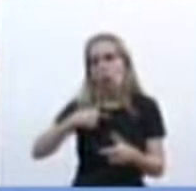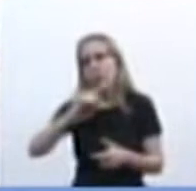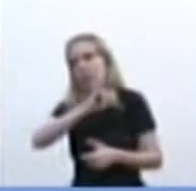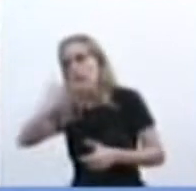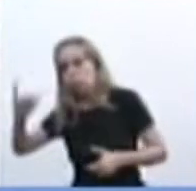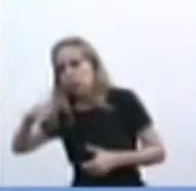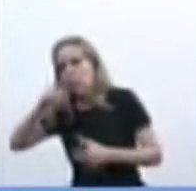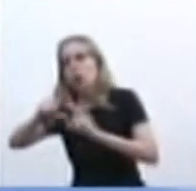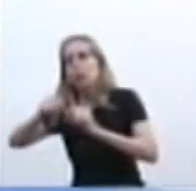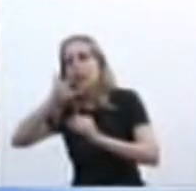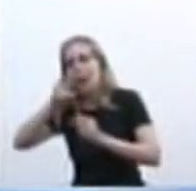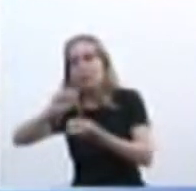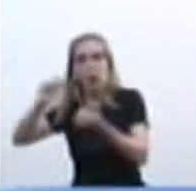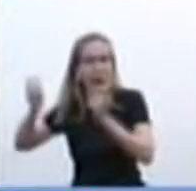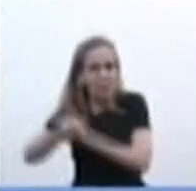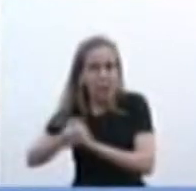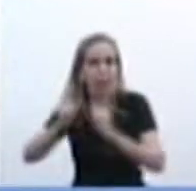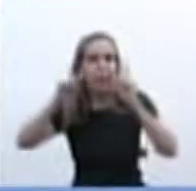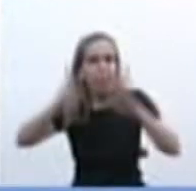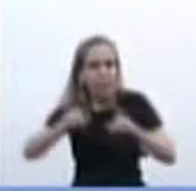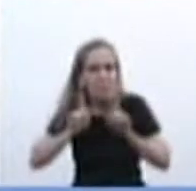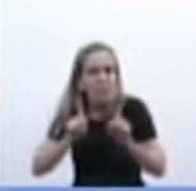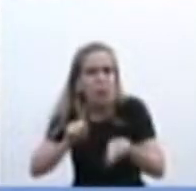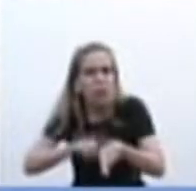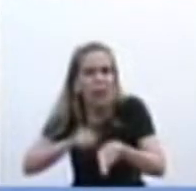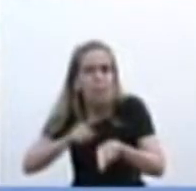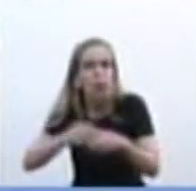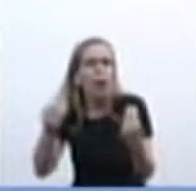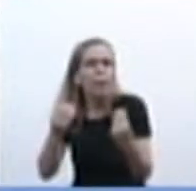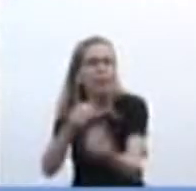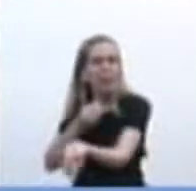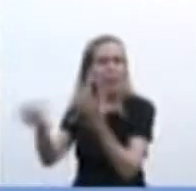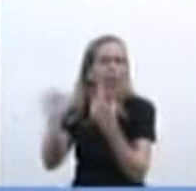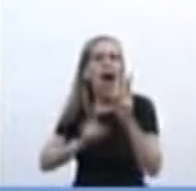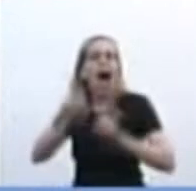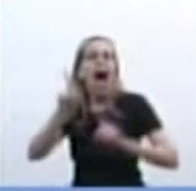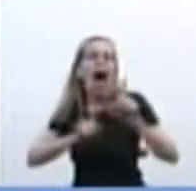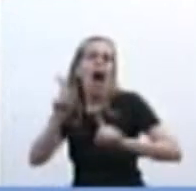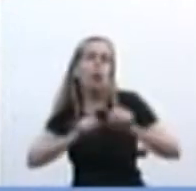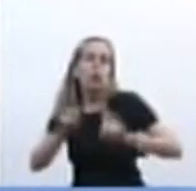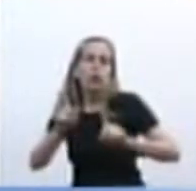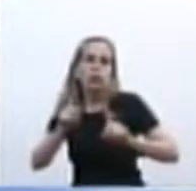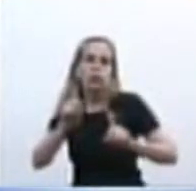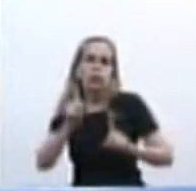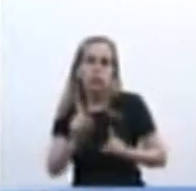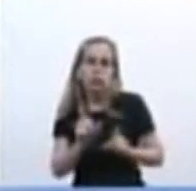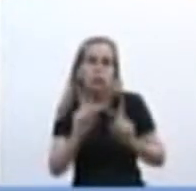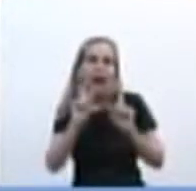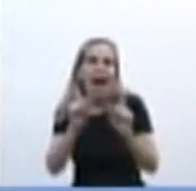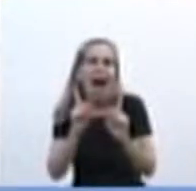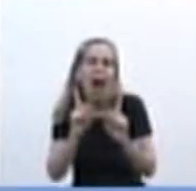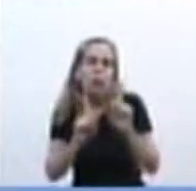ello, recibí mensajes muy dolorosos de algunos de mis